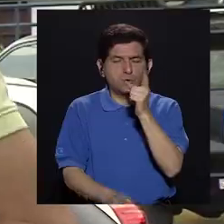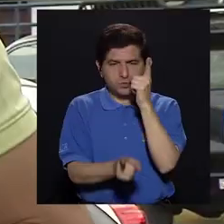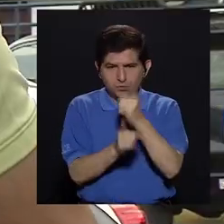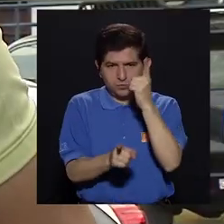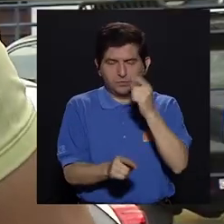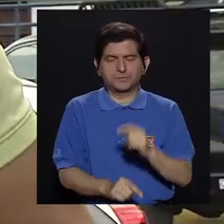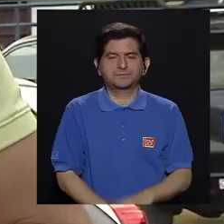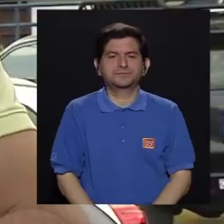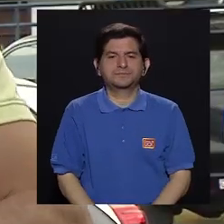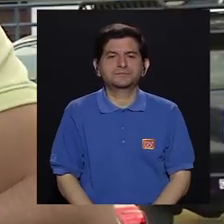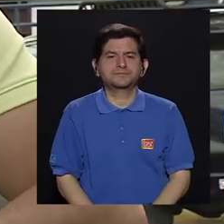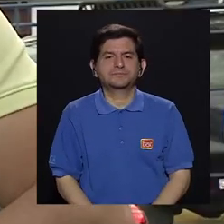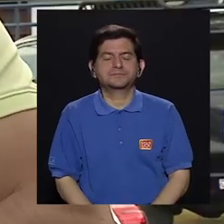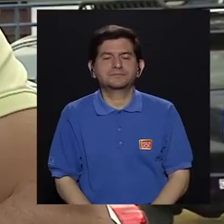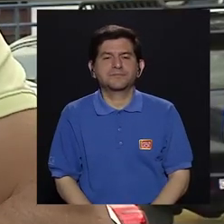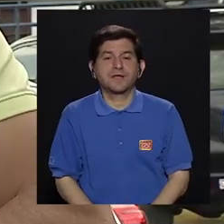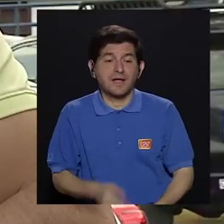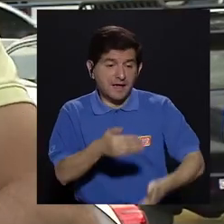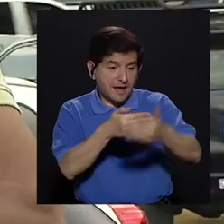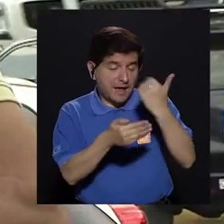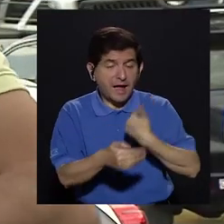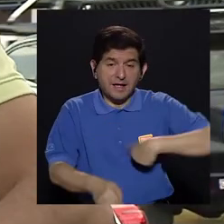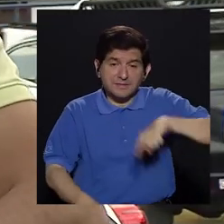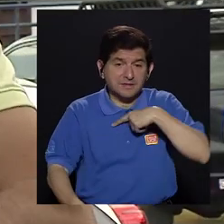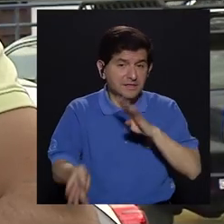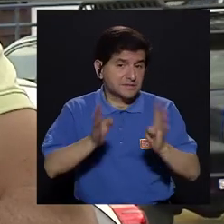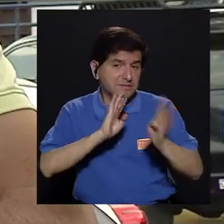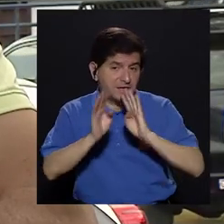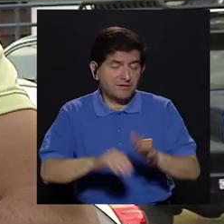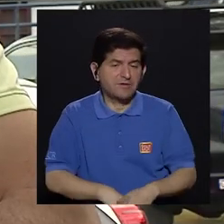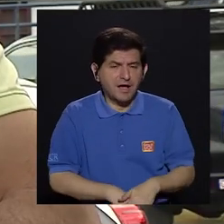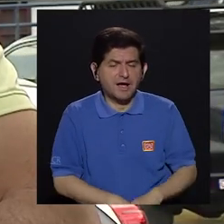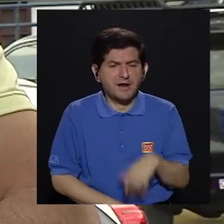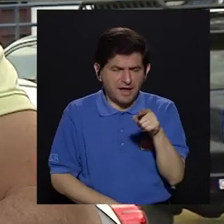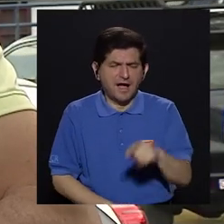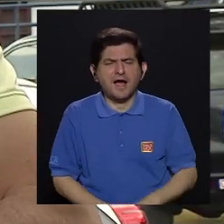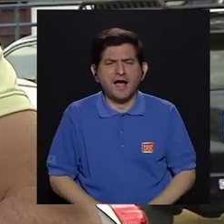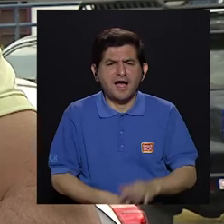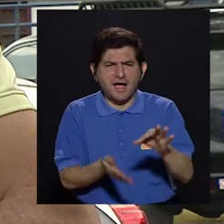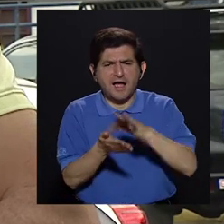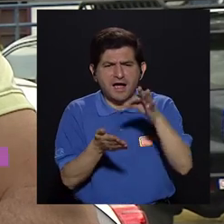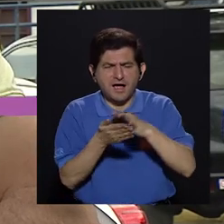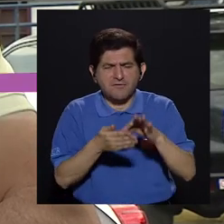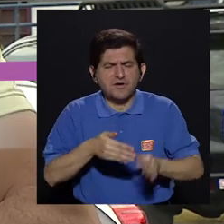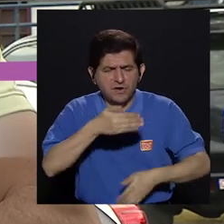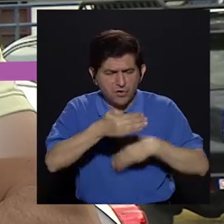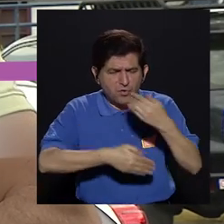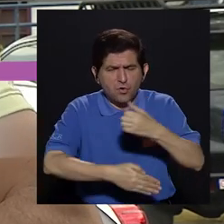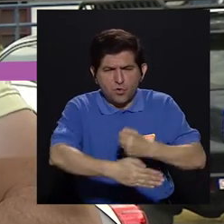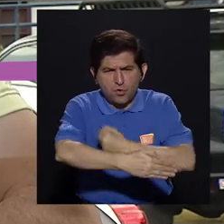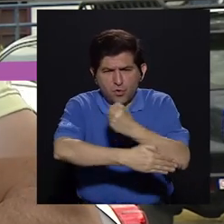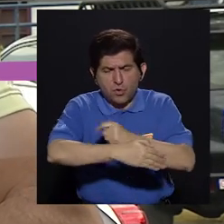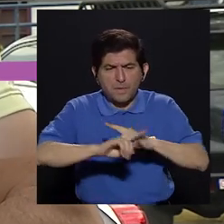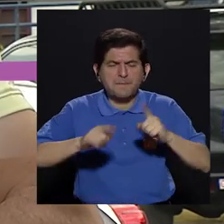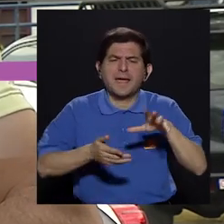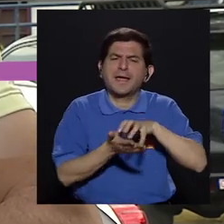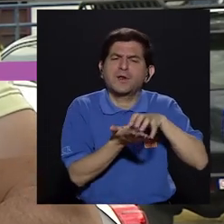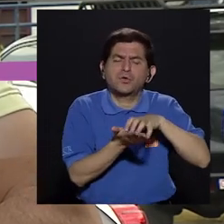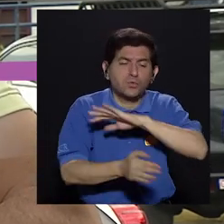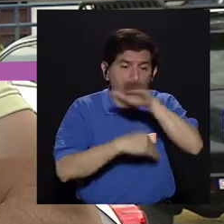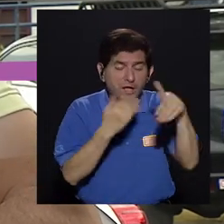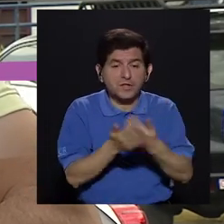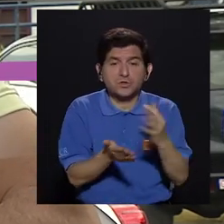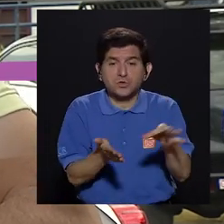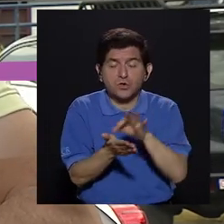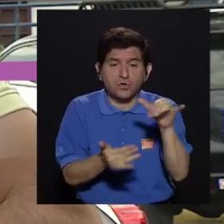nutricional. Marcela, en el bloque pasado pues estábamos hablando de la preparación de los frijoles, pero se me quedó ahí como la duda si